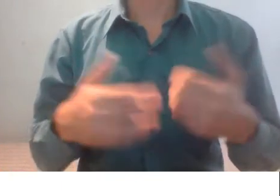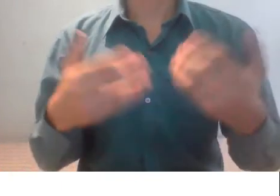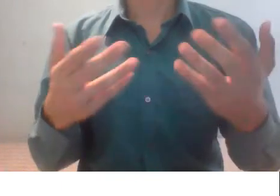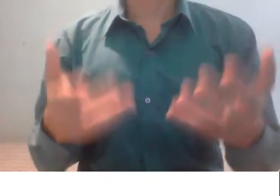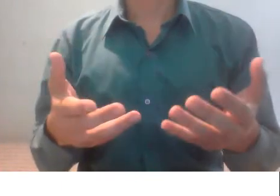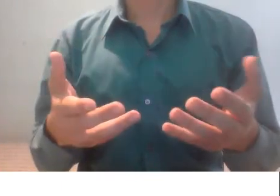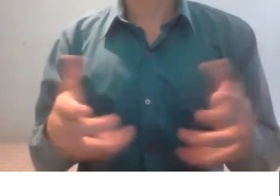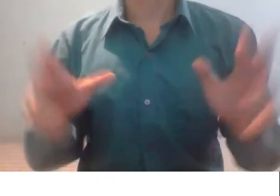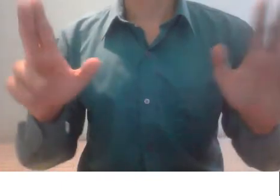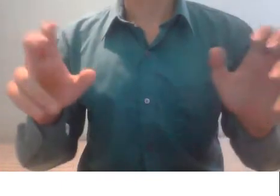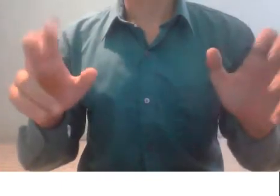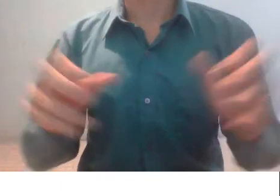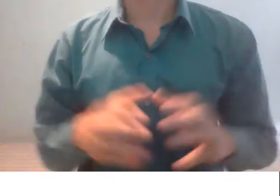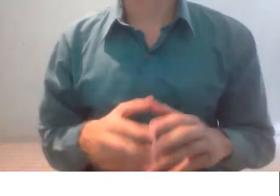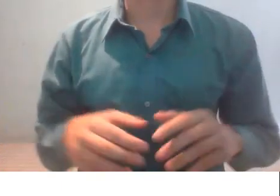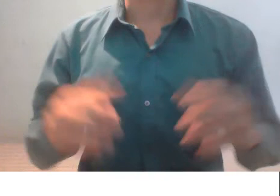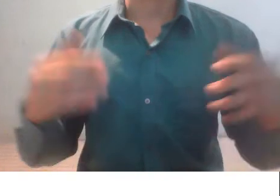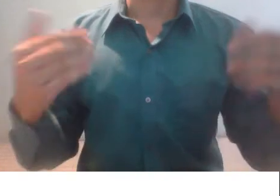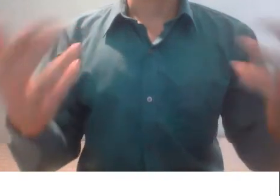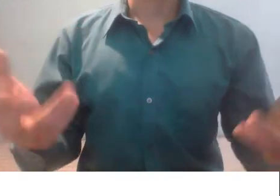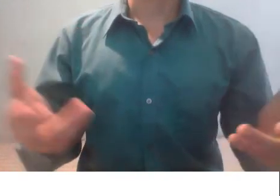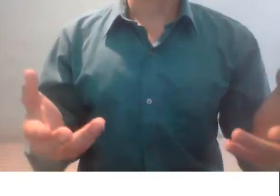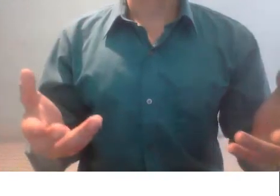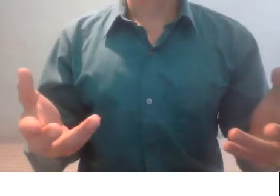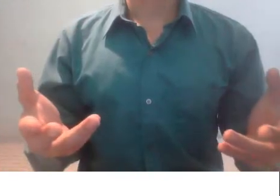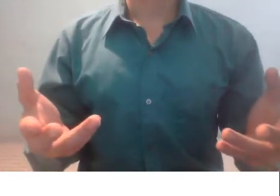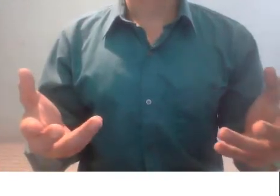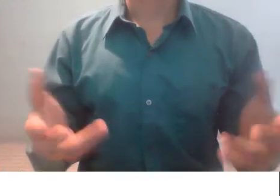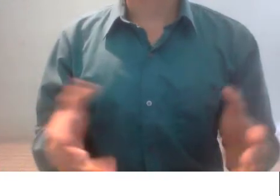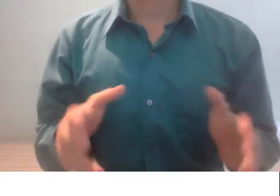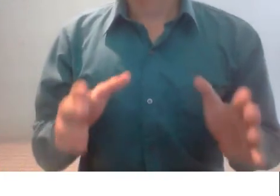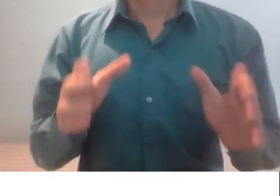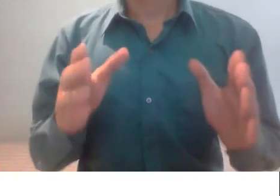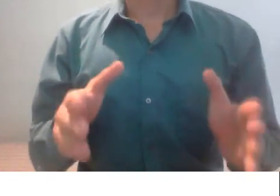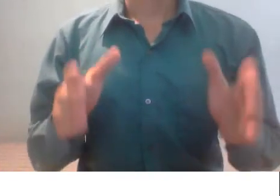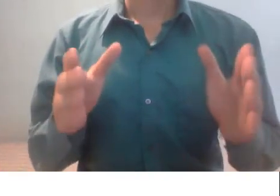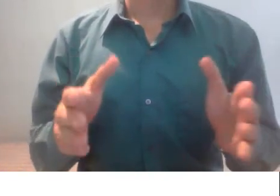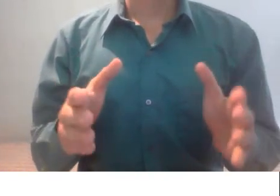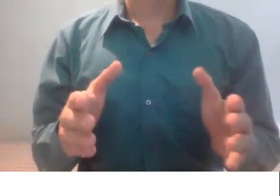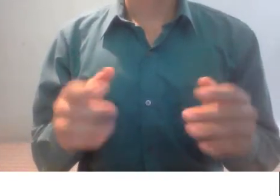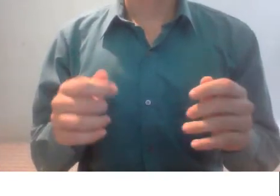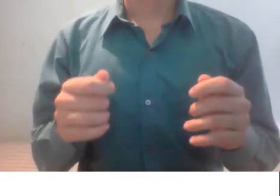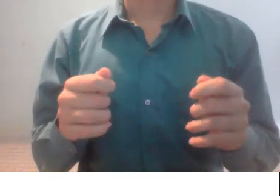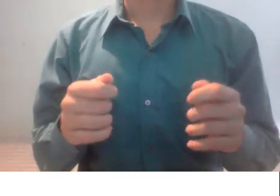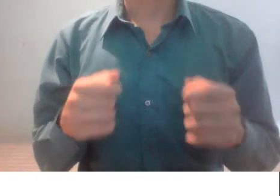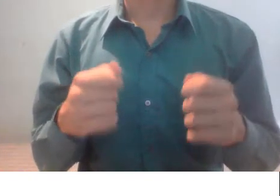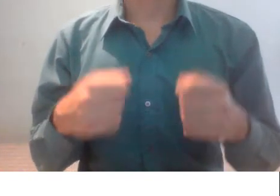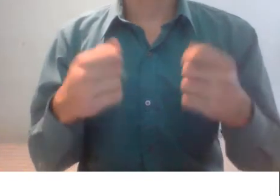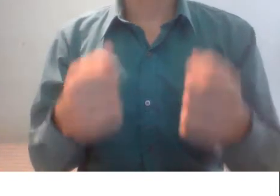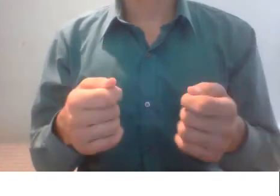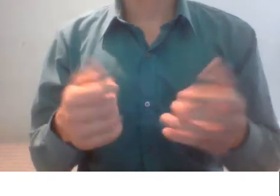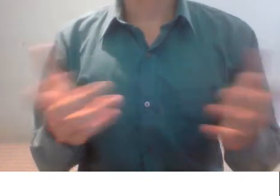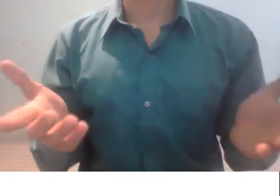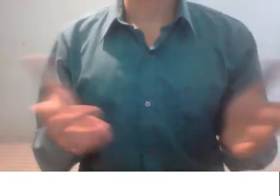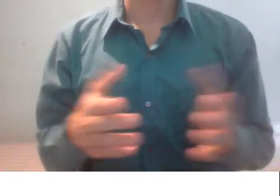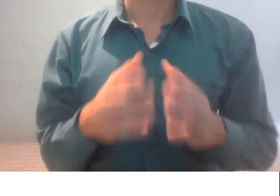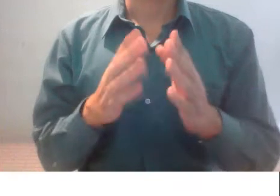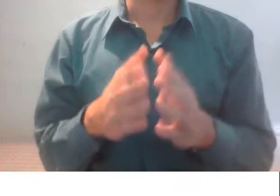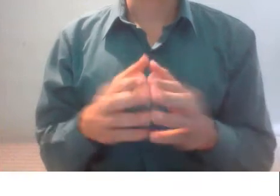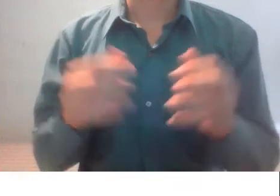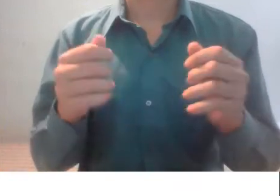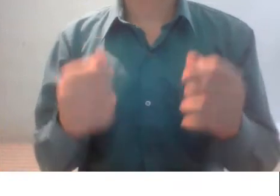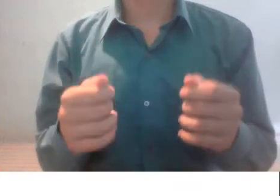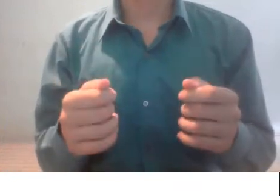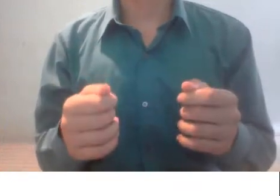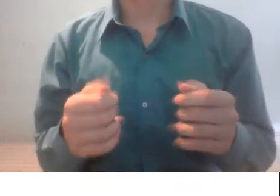ellos condonaban impuestos de manera relativa. ¿Por qué digo de manera relativa? Por algo tan sencillo de que básicamente llegaban y les decían,